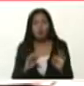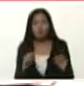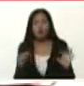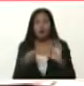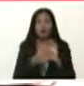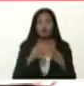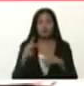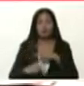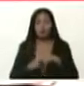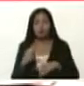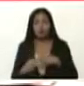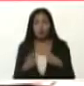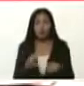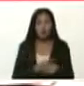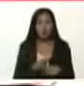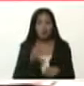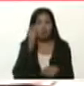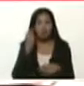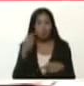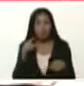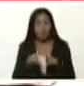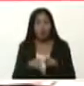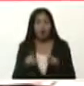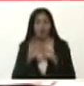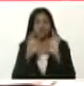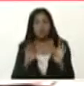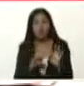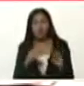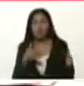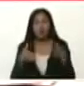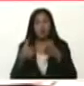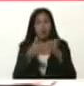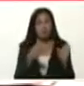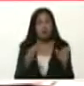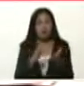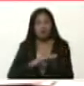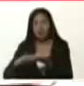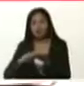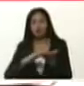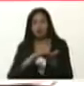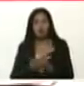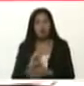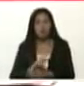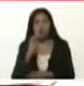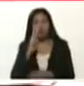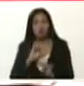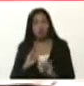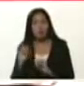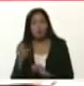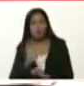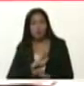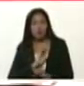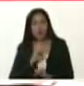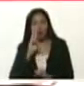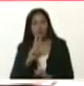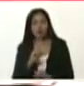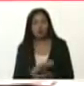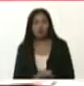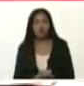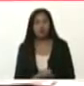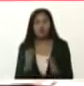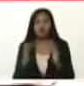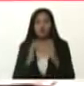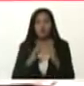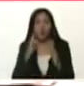productiva con gobernadores y gobernadoras. Ese es el camino de la recuperación. Lo he visto con mis ojos, lo he